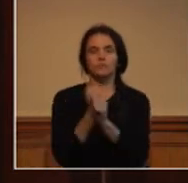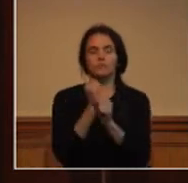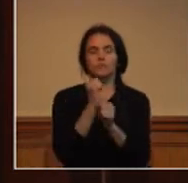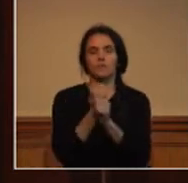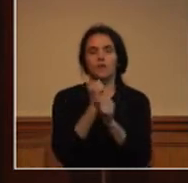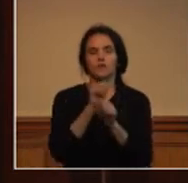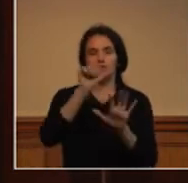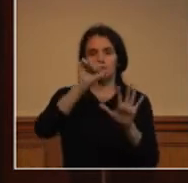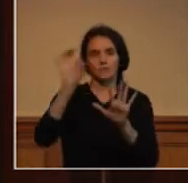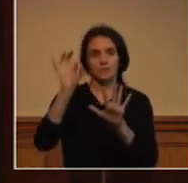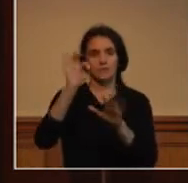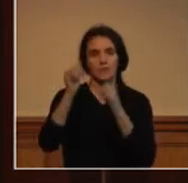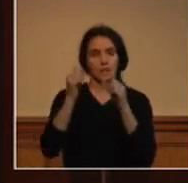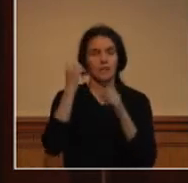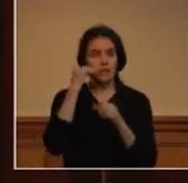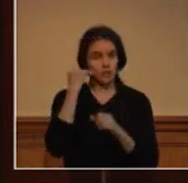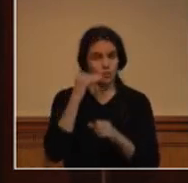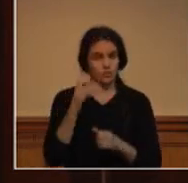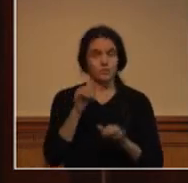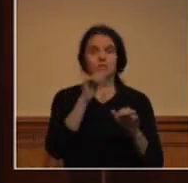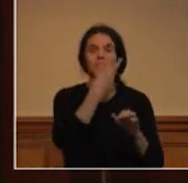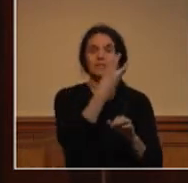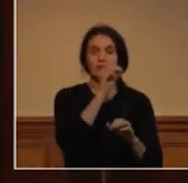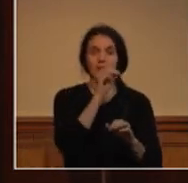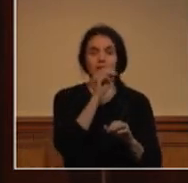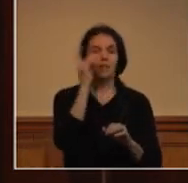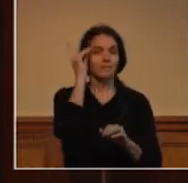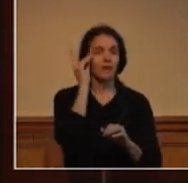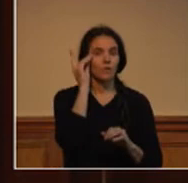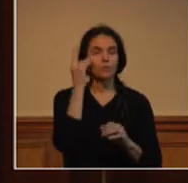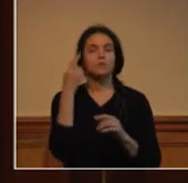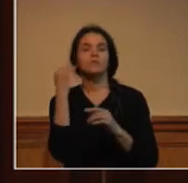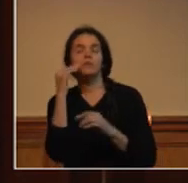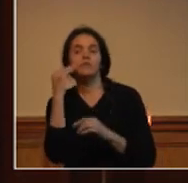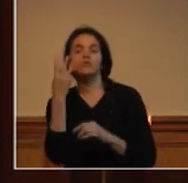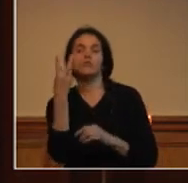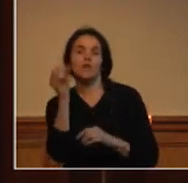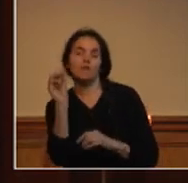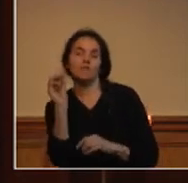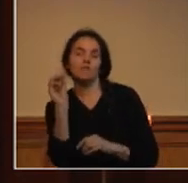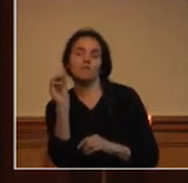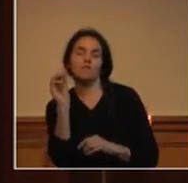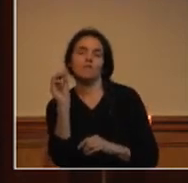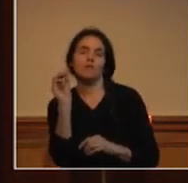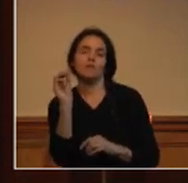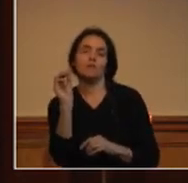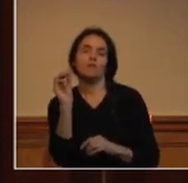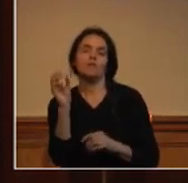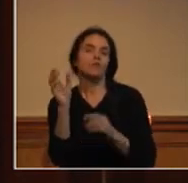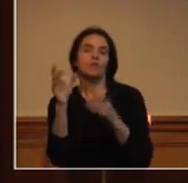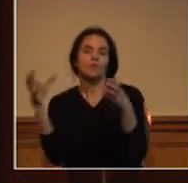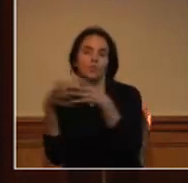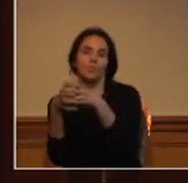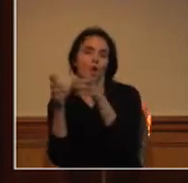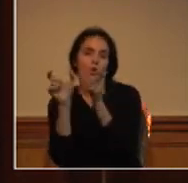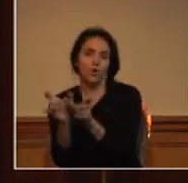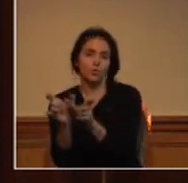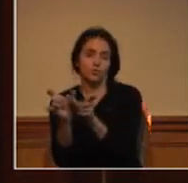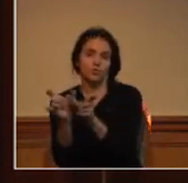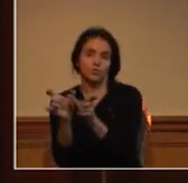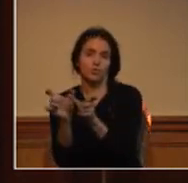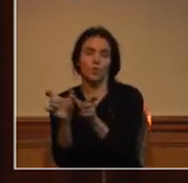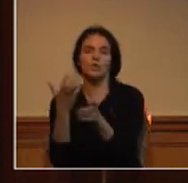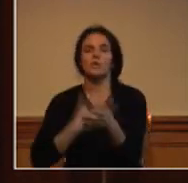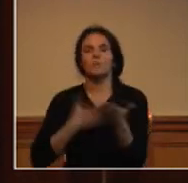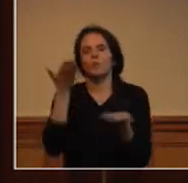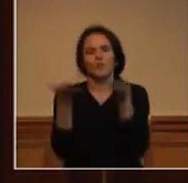niños, 30 niños con síndrome de Down, 30 niños con grupo control, esperando hacer